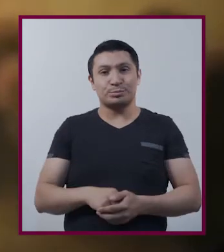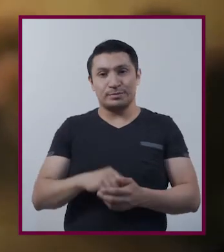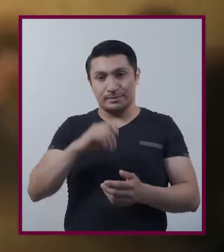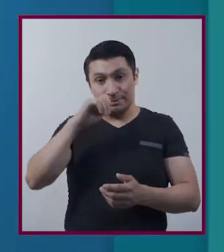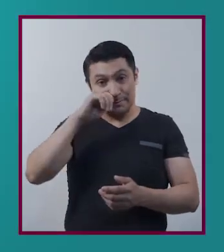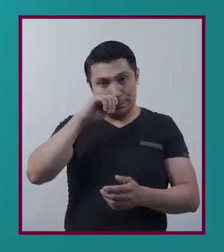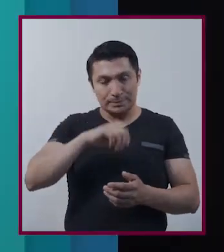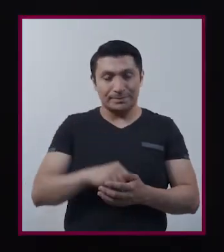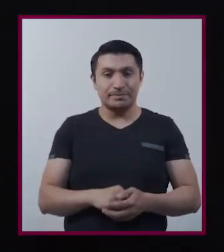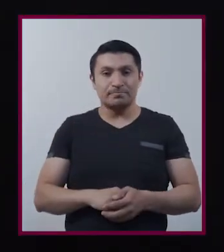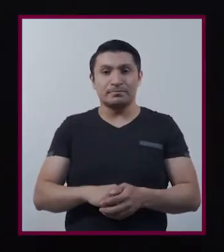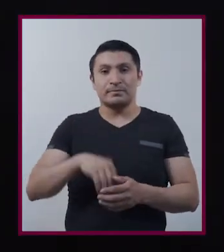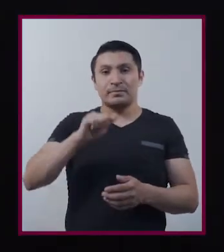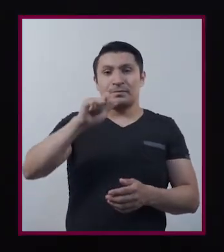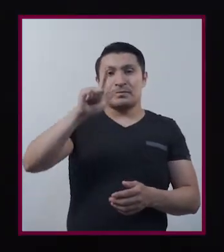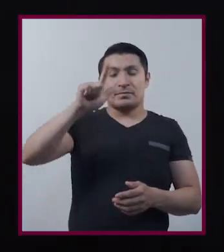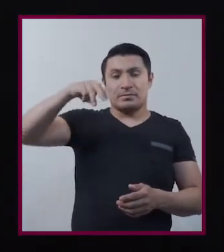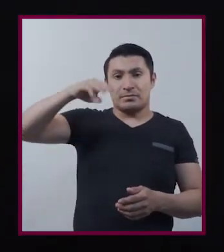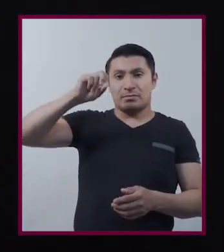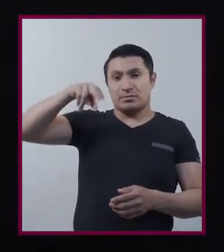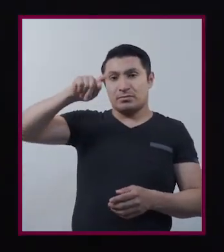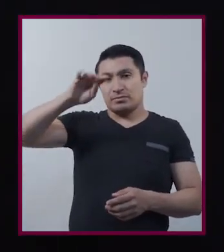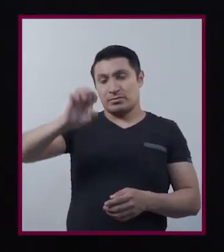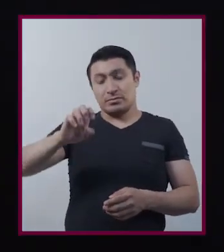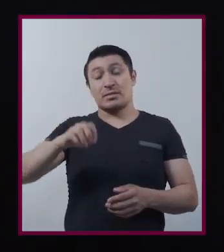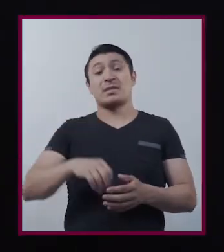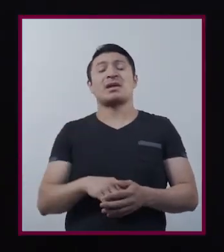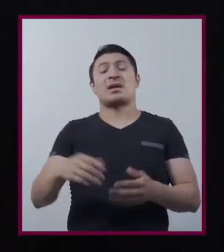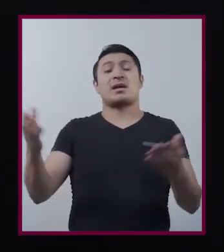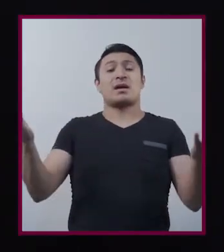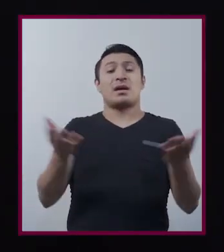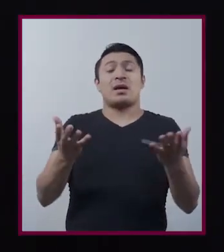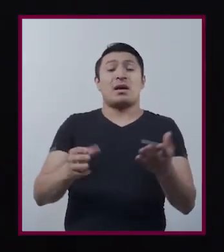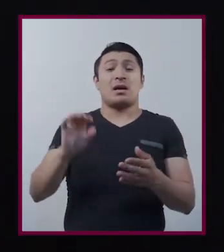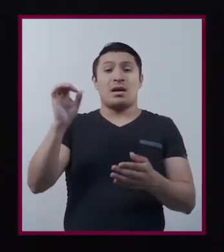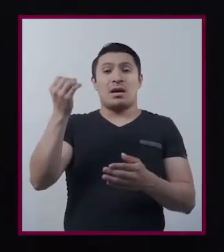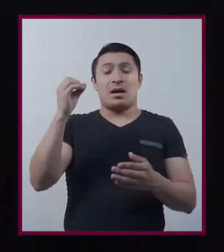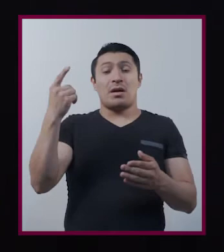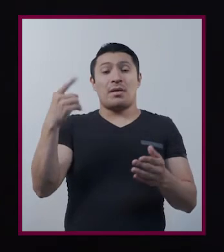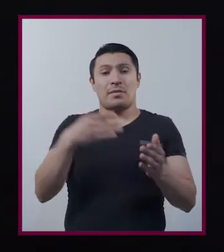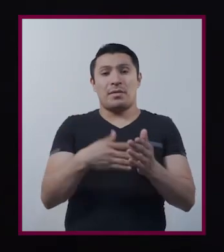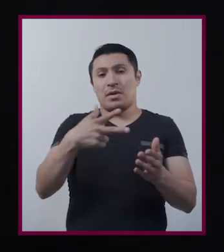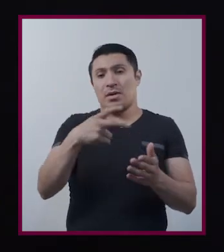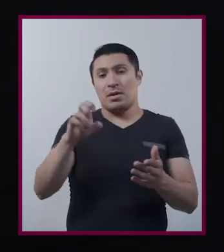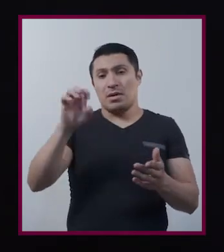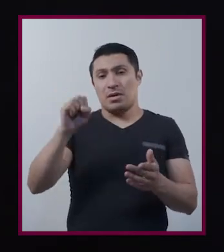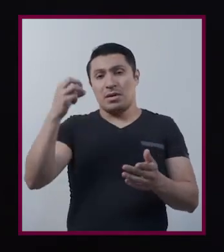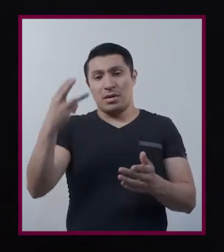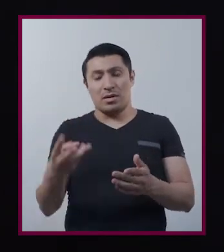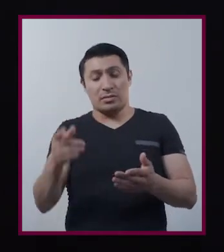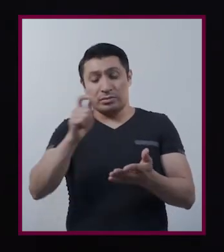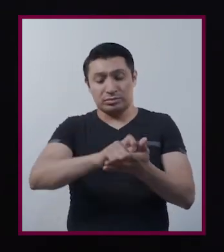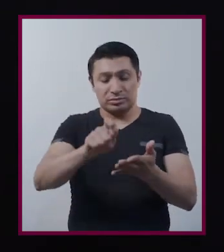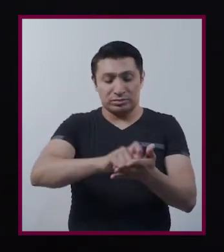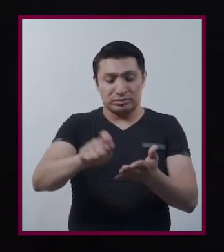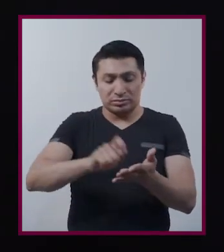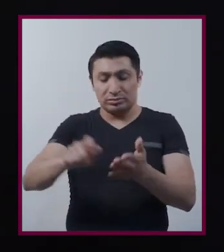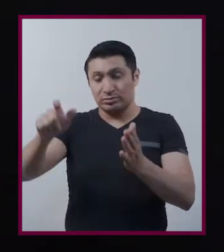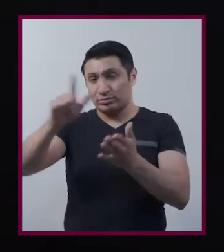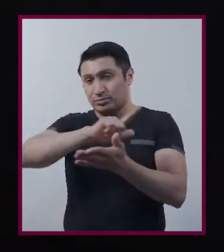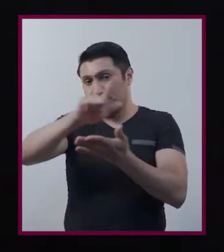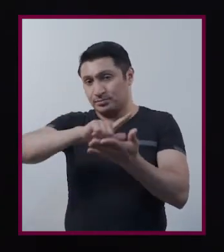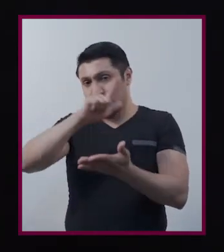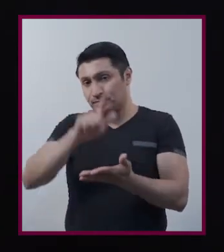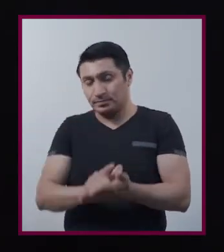y legislador? La regencia formada por Almonte, Salas y Ormachea elaboró en octubre de 1863